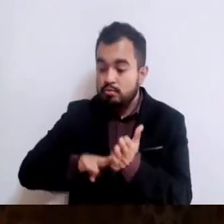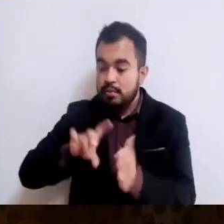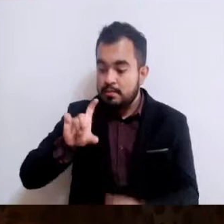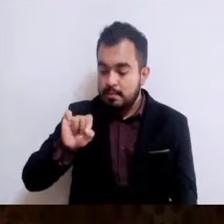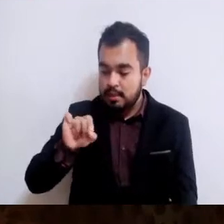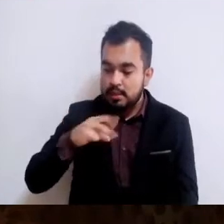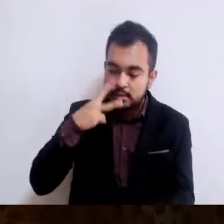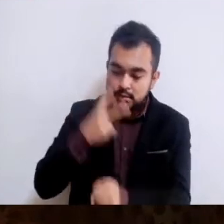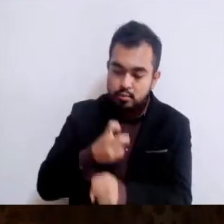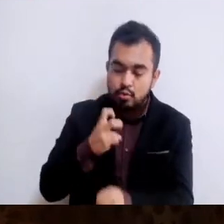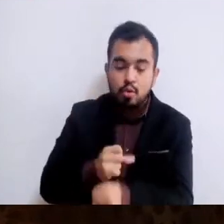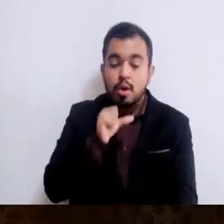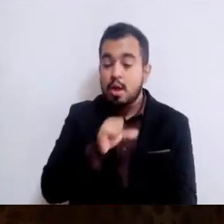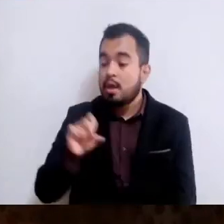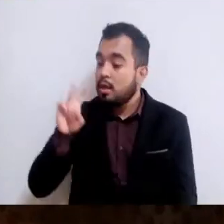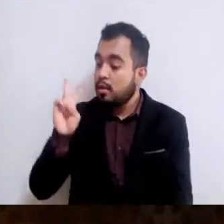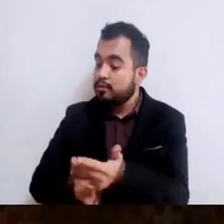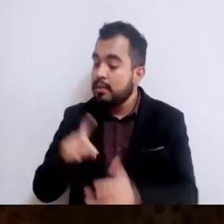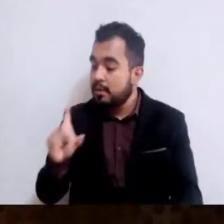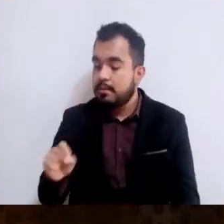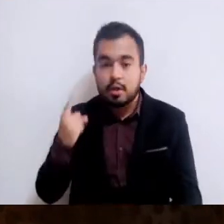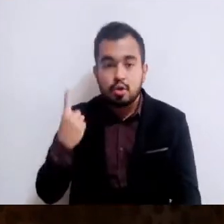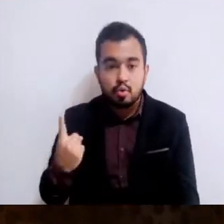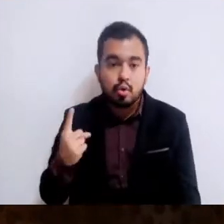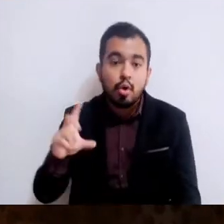semestre del 2021